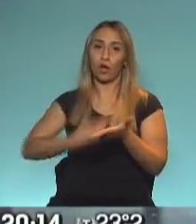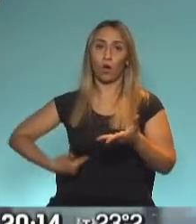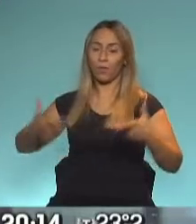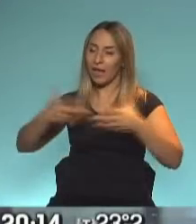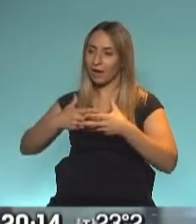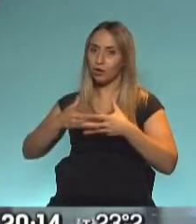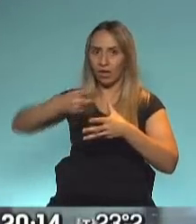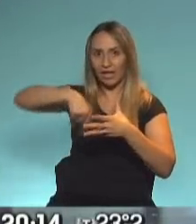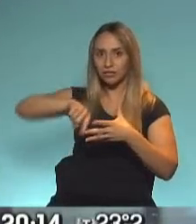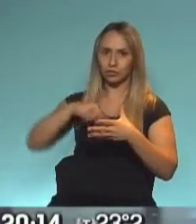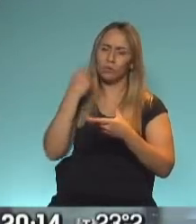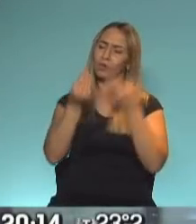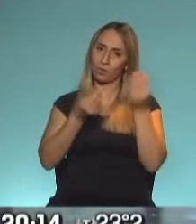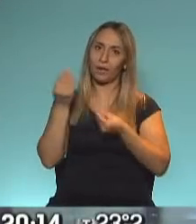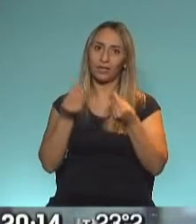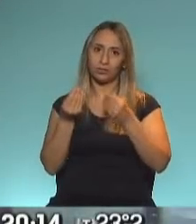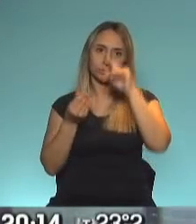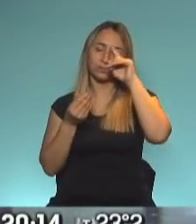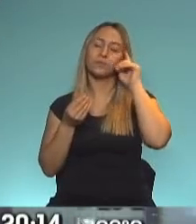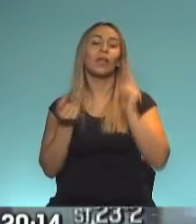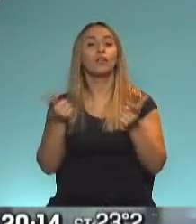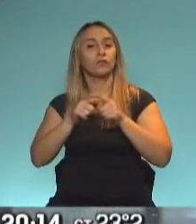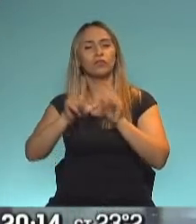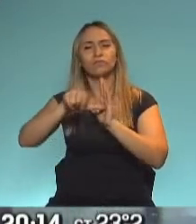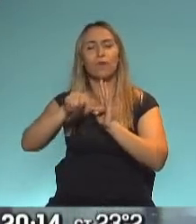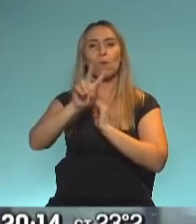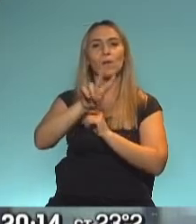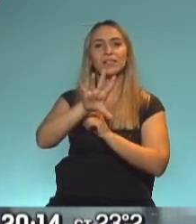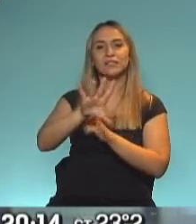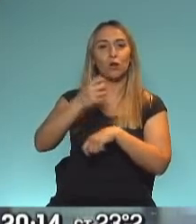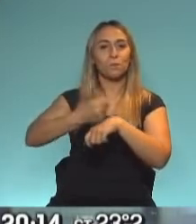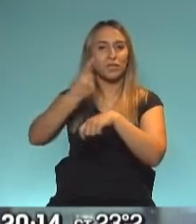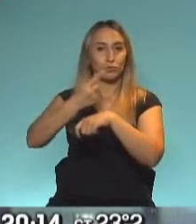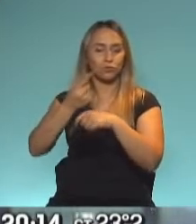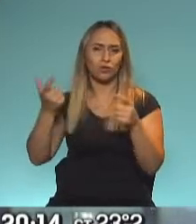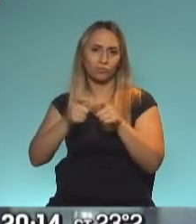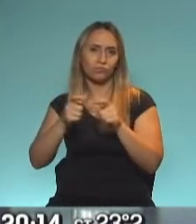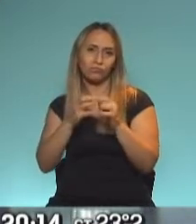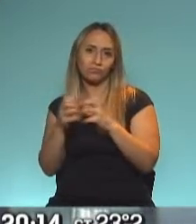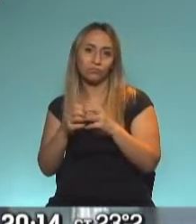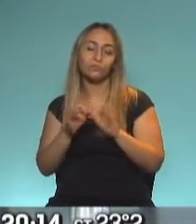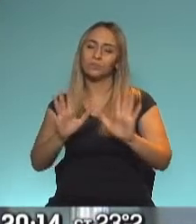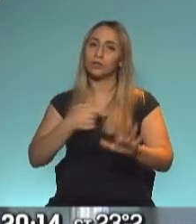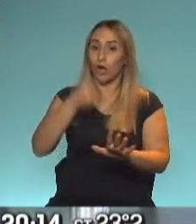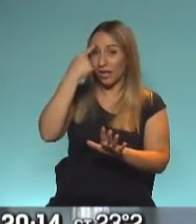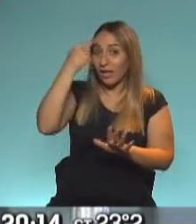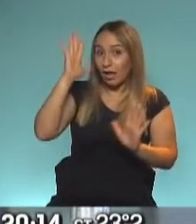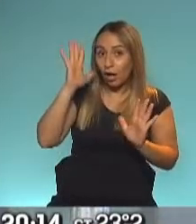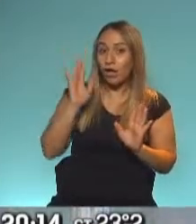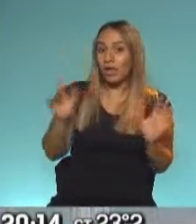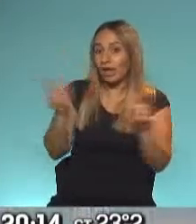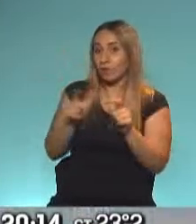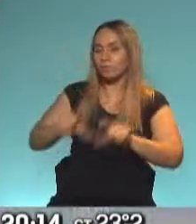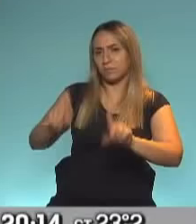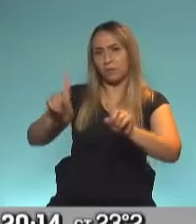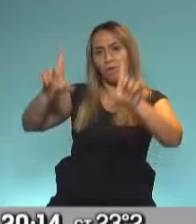de preocupación. Sí. Una reunión que duró unos 25 minutos, creo que parte de la reunión, parte de la foto